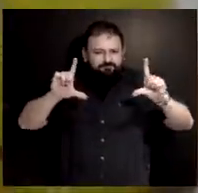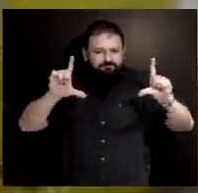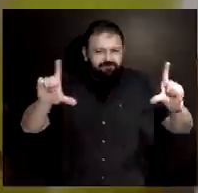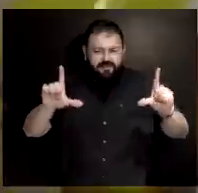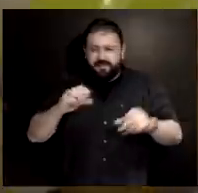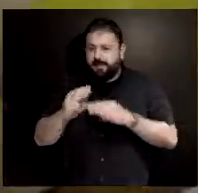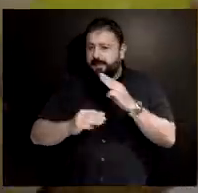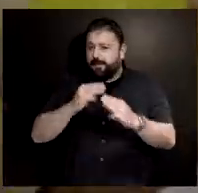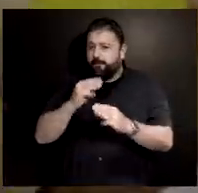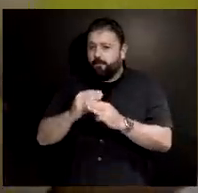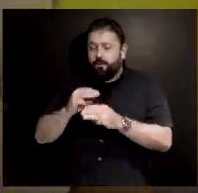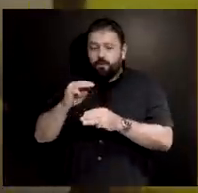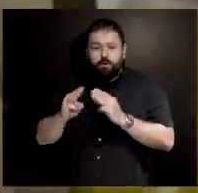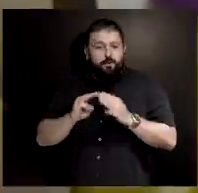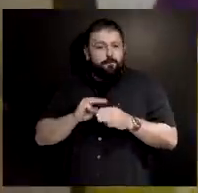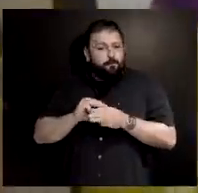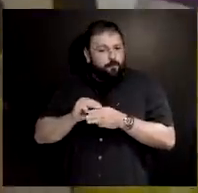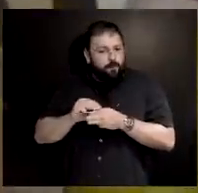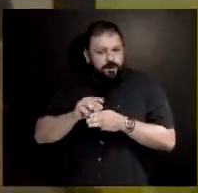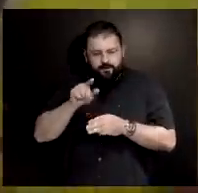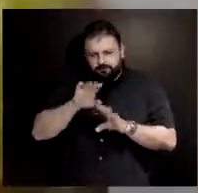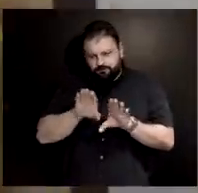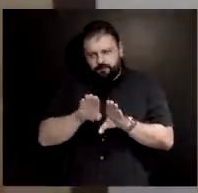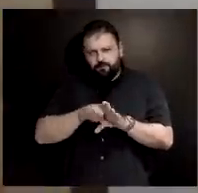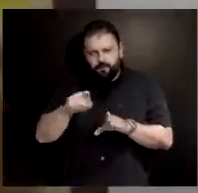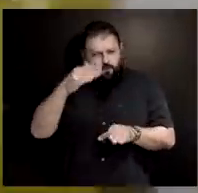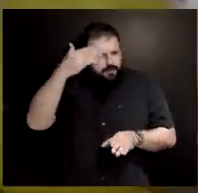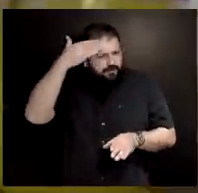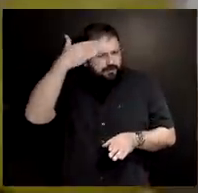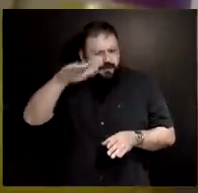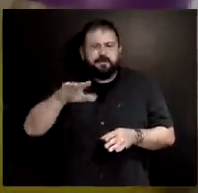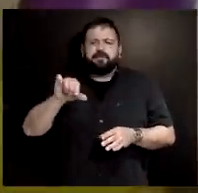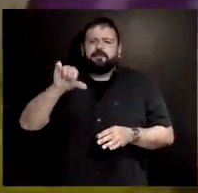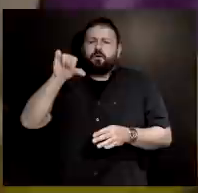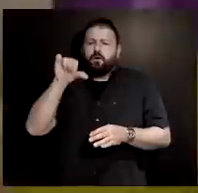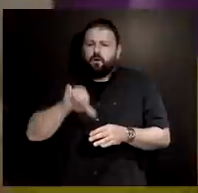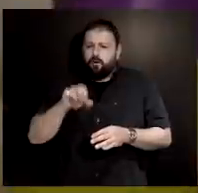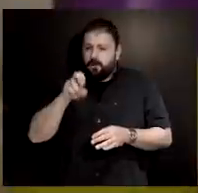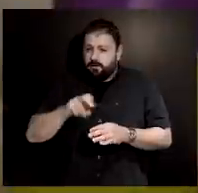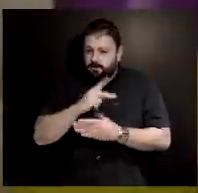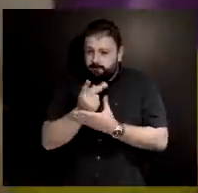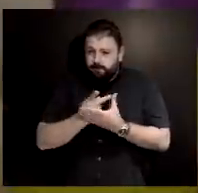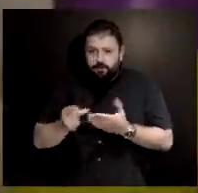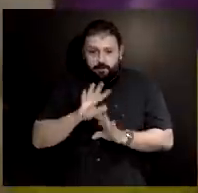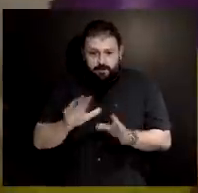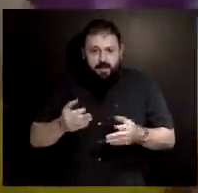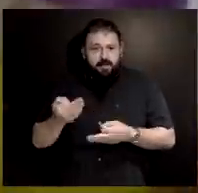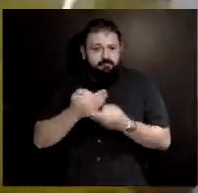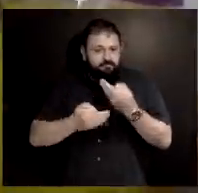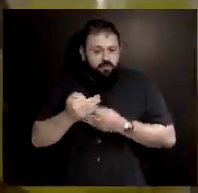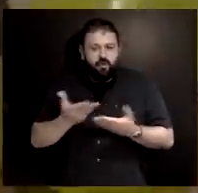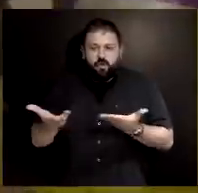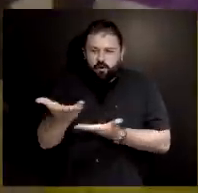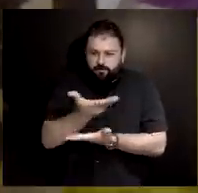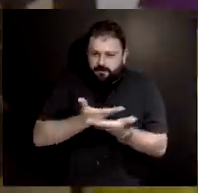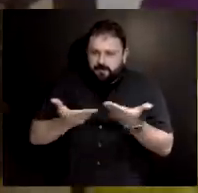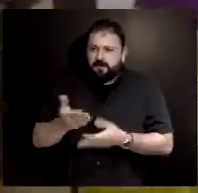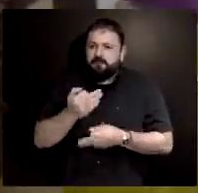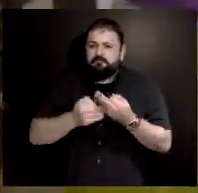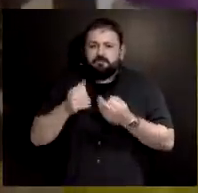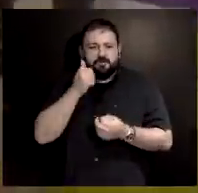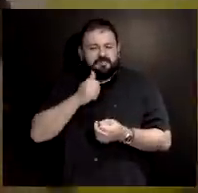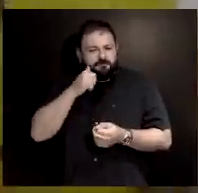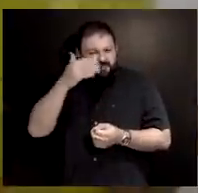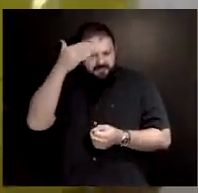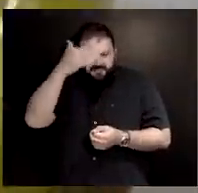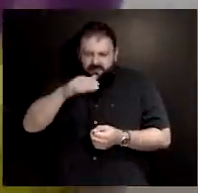Mundo Morado. Y bueno, como tú ya lo sabes, hoy, de verdad, este programa, como te lo compartí hace unos momentos, es más que imparable. Y